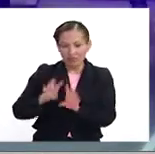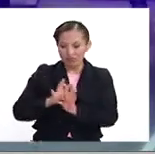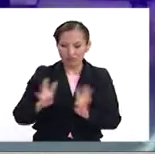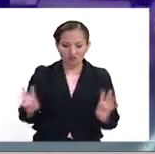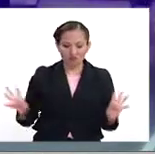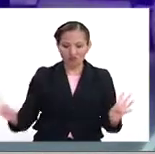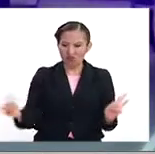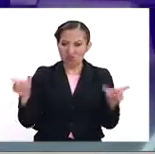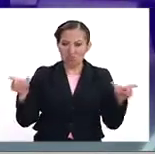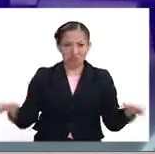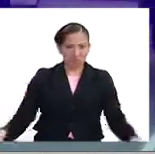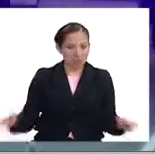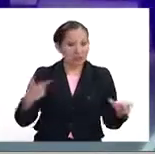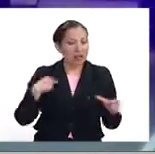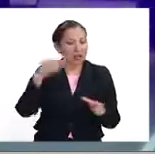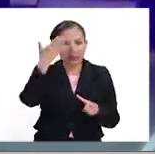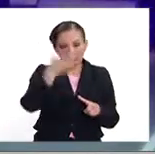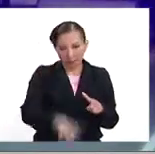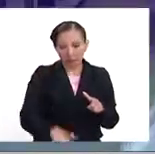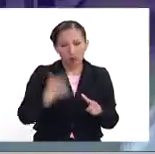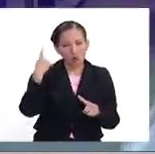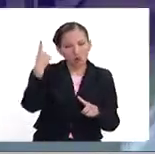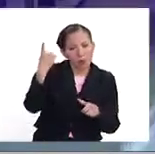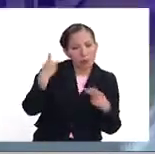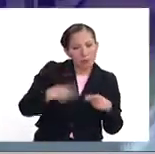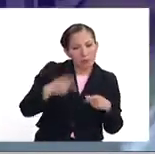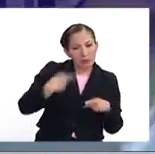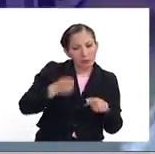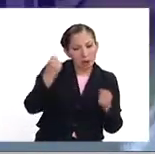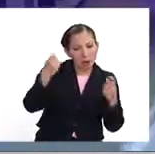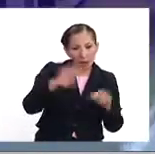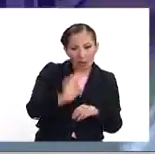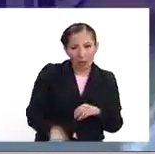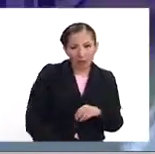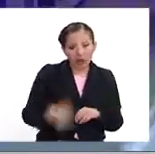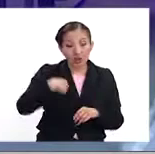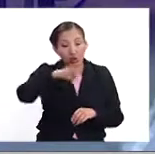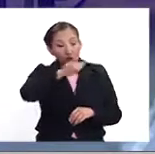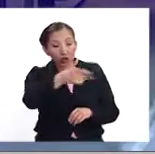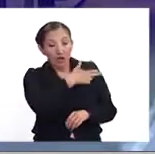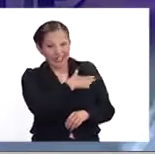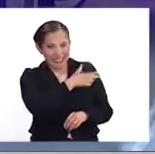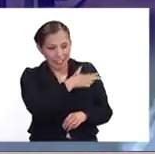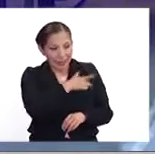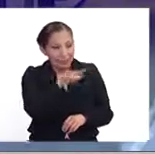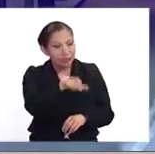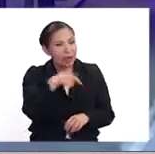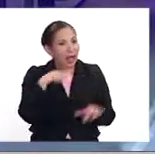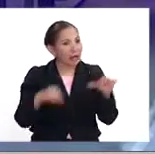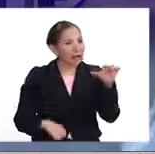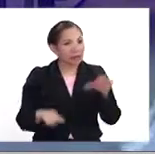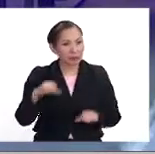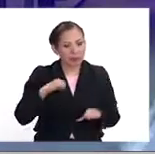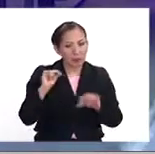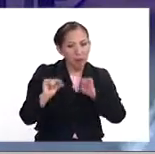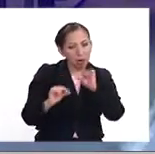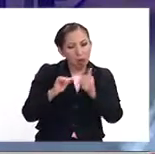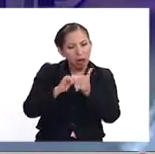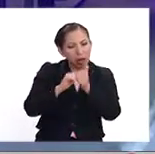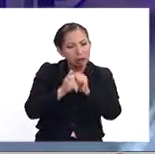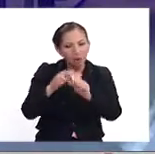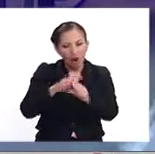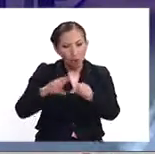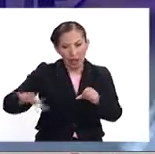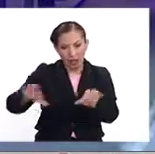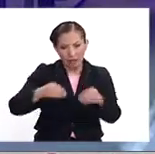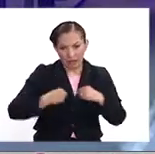esta mañana. Sabemos que 7 personas murieron, decenas más resultaron heridas. La actividad está regresando poco a poco a la